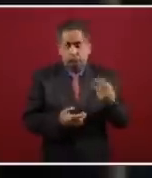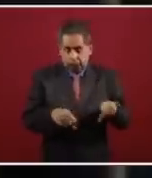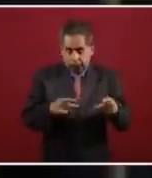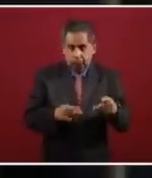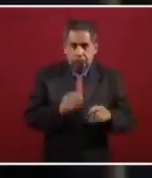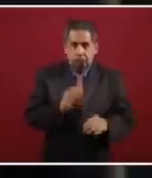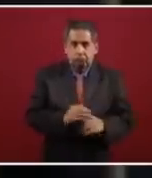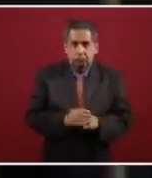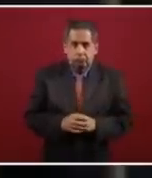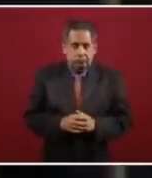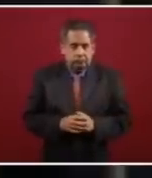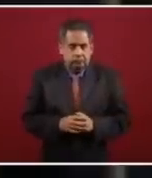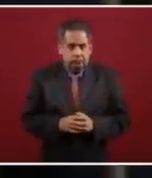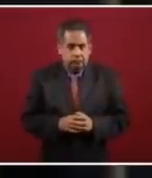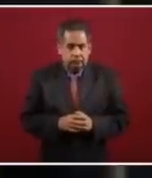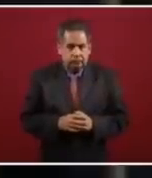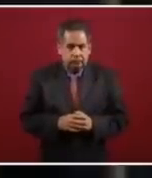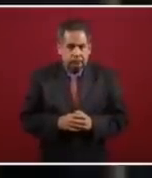Si